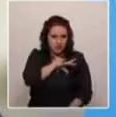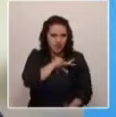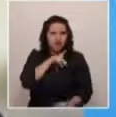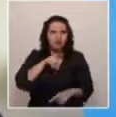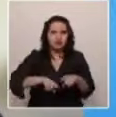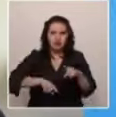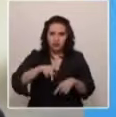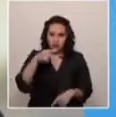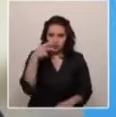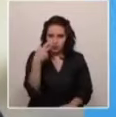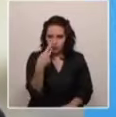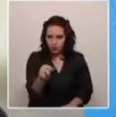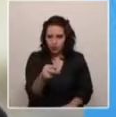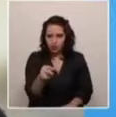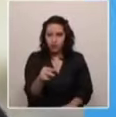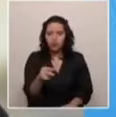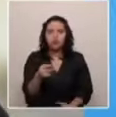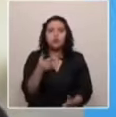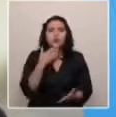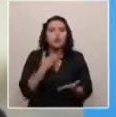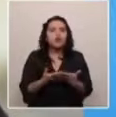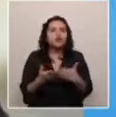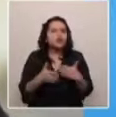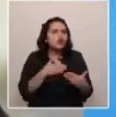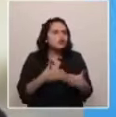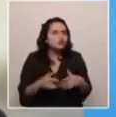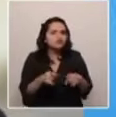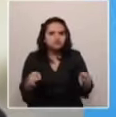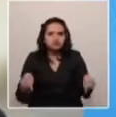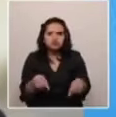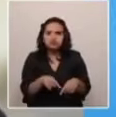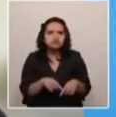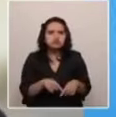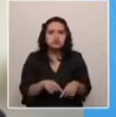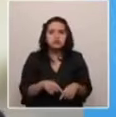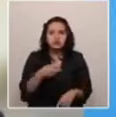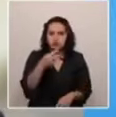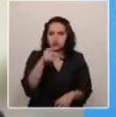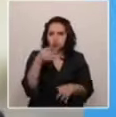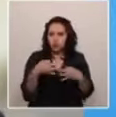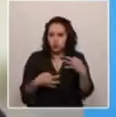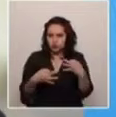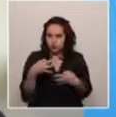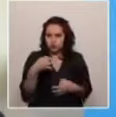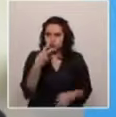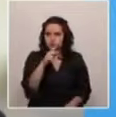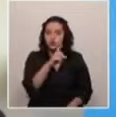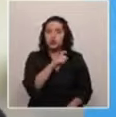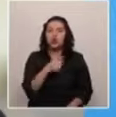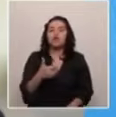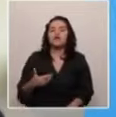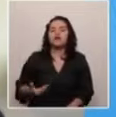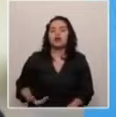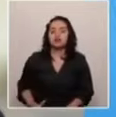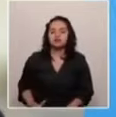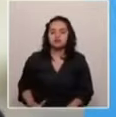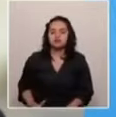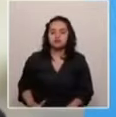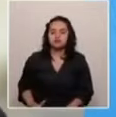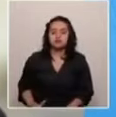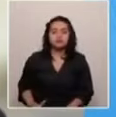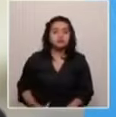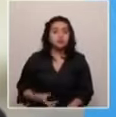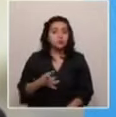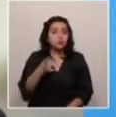¿Cuál extensión? No se sabe, con su propia justicia, con propia autonomía y autogobernanza, pero ciertamente no autosuficientes,